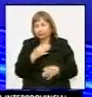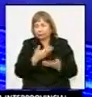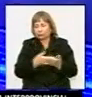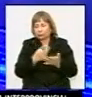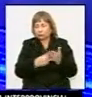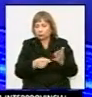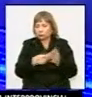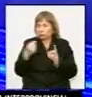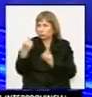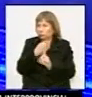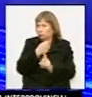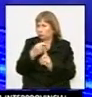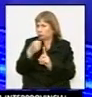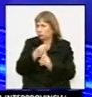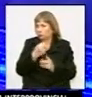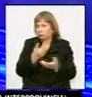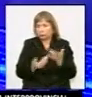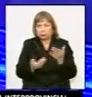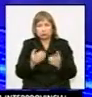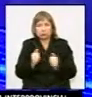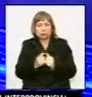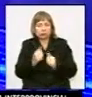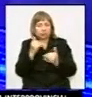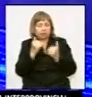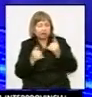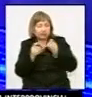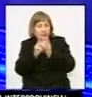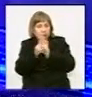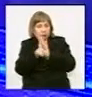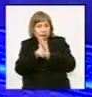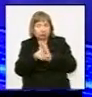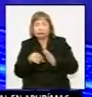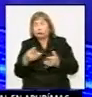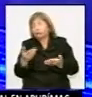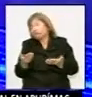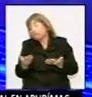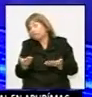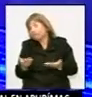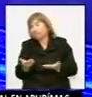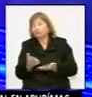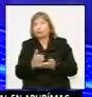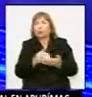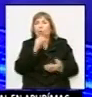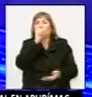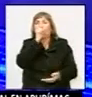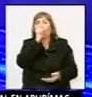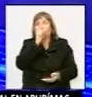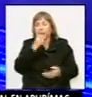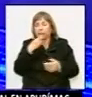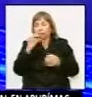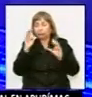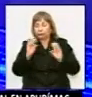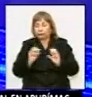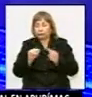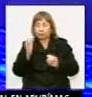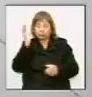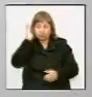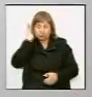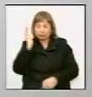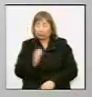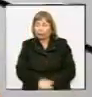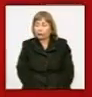los agravios sucedidos en las últimas horas de parte de un locutor de radio.